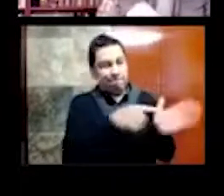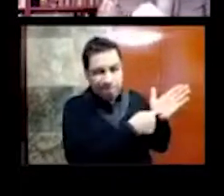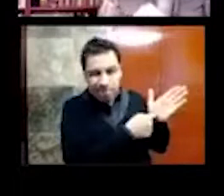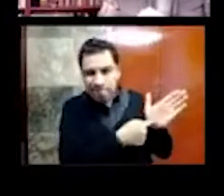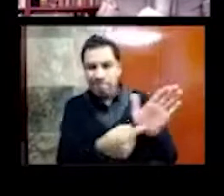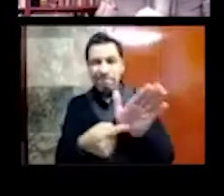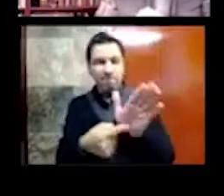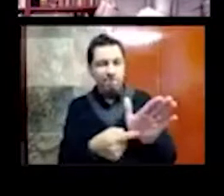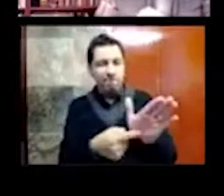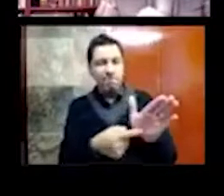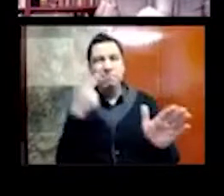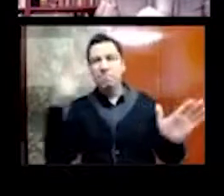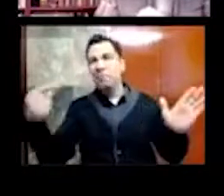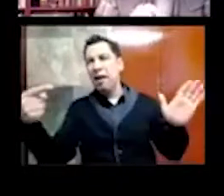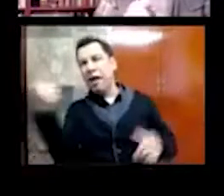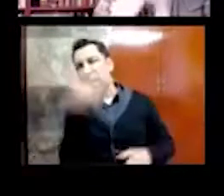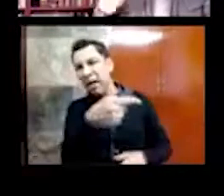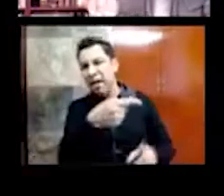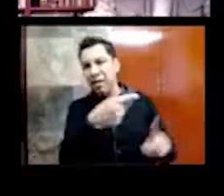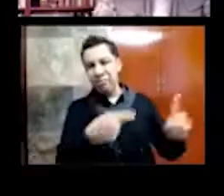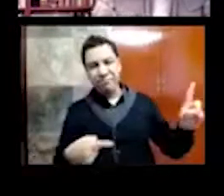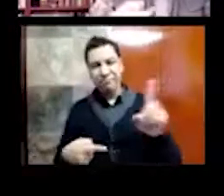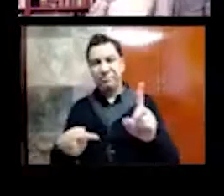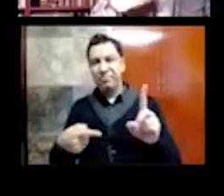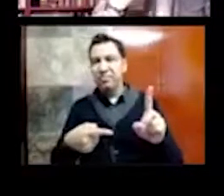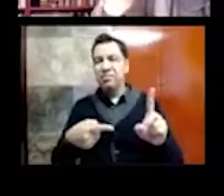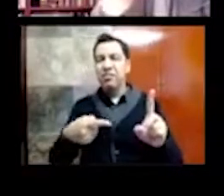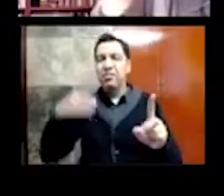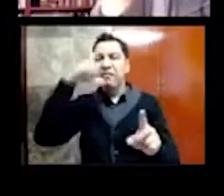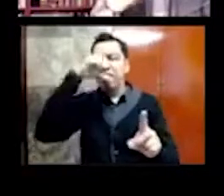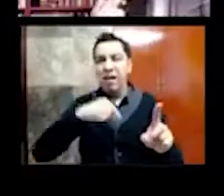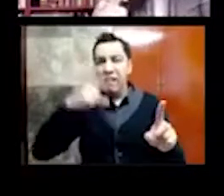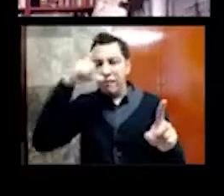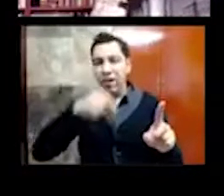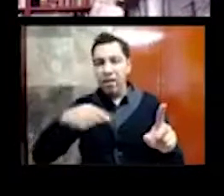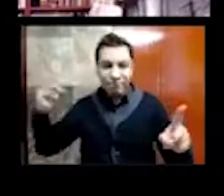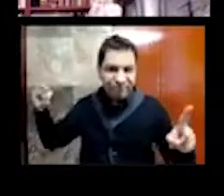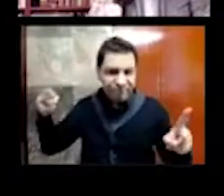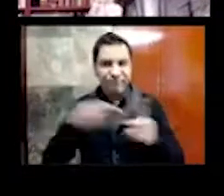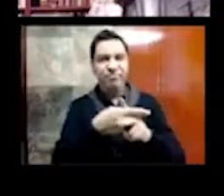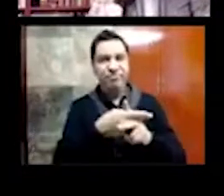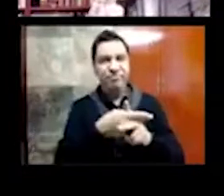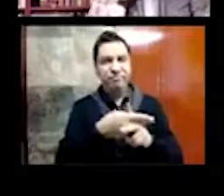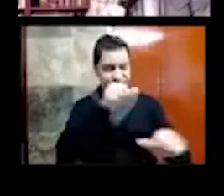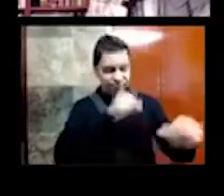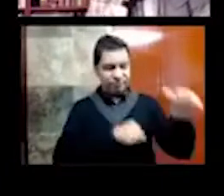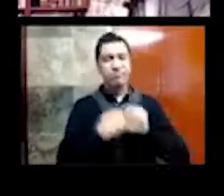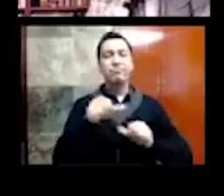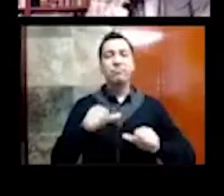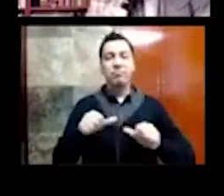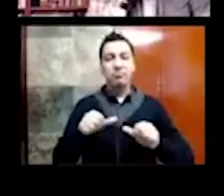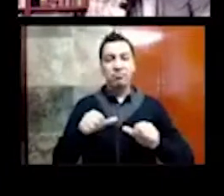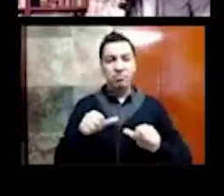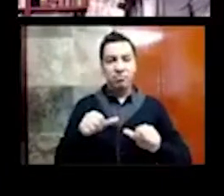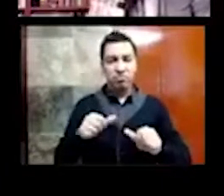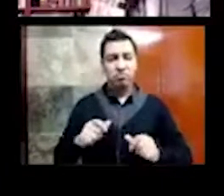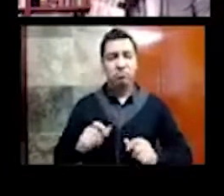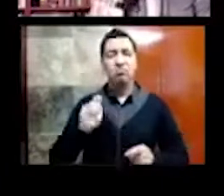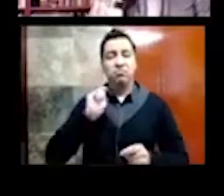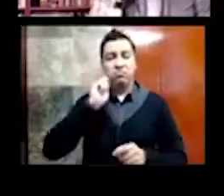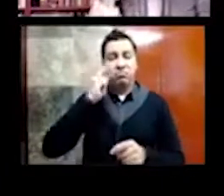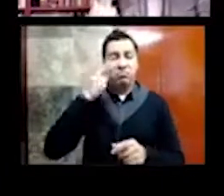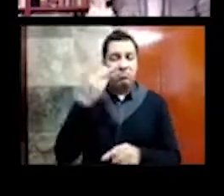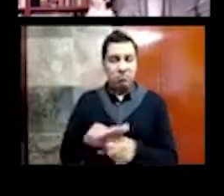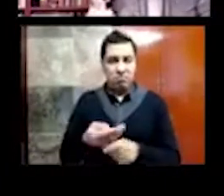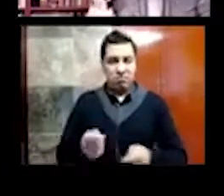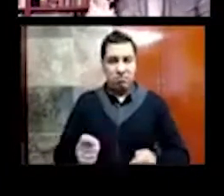lo mata. Sube al poder en medio del llanto el cuarto tlatoani, que es la serpiente de